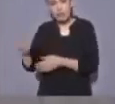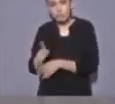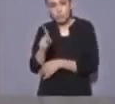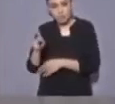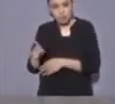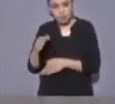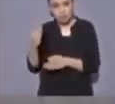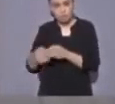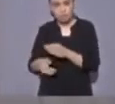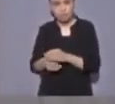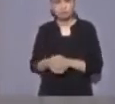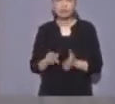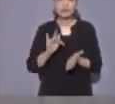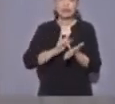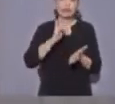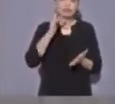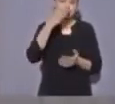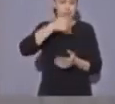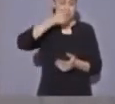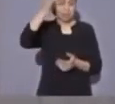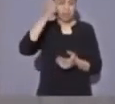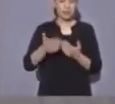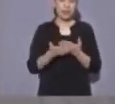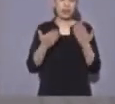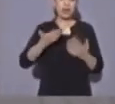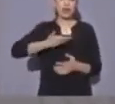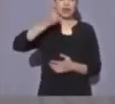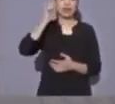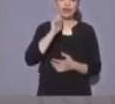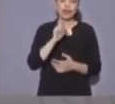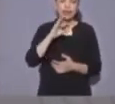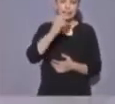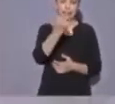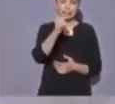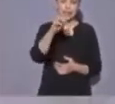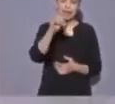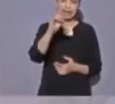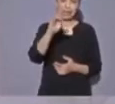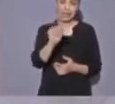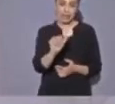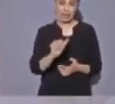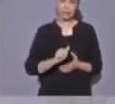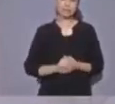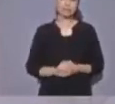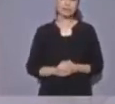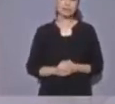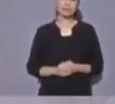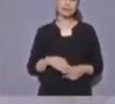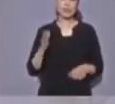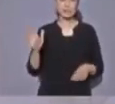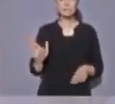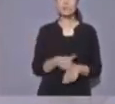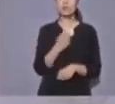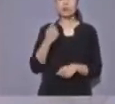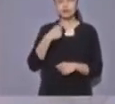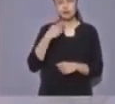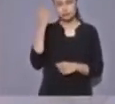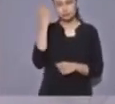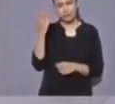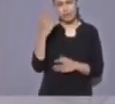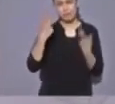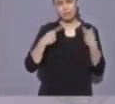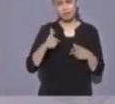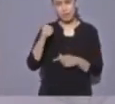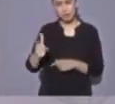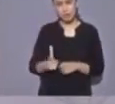seguimos con la candidata yadira cota lugo porque les pediría a los guaymenses que voten por yadira cota